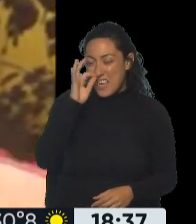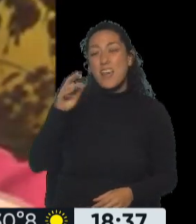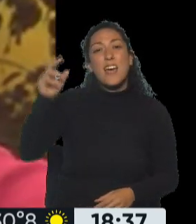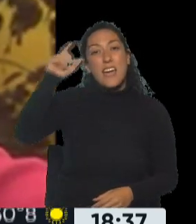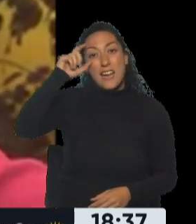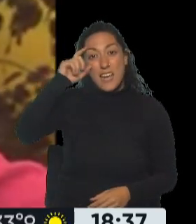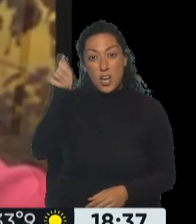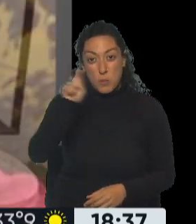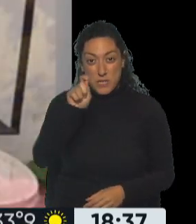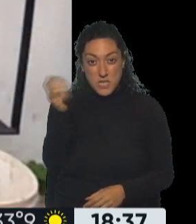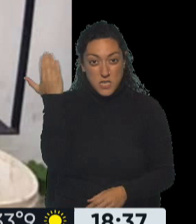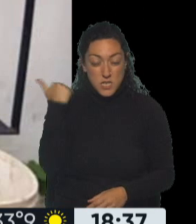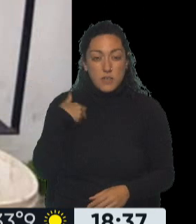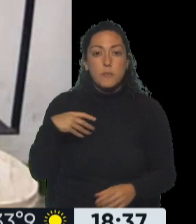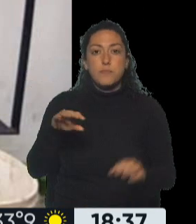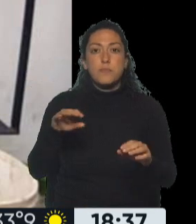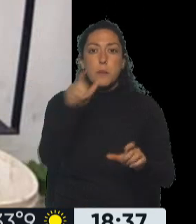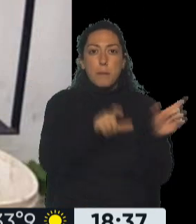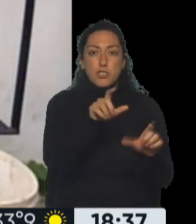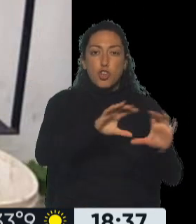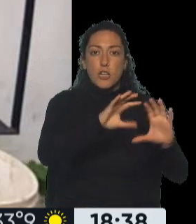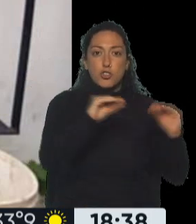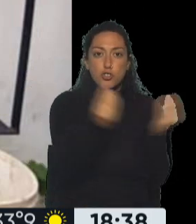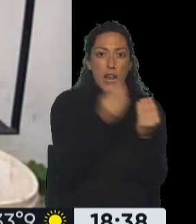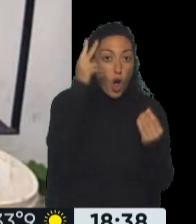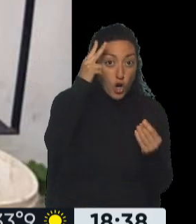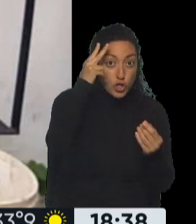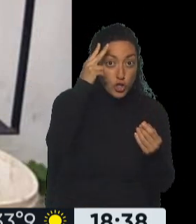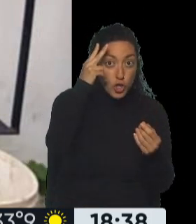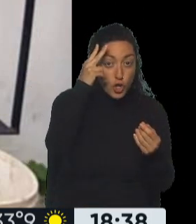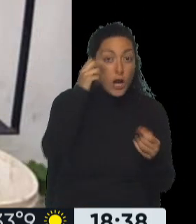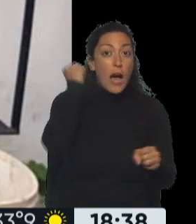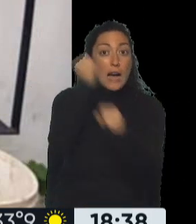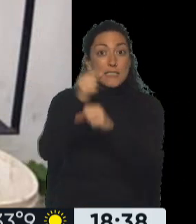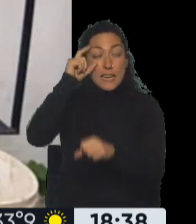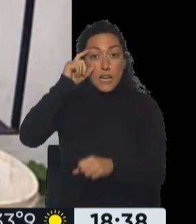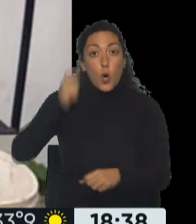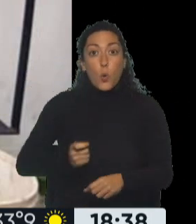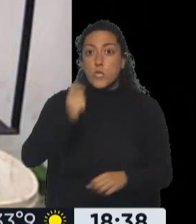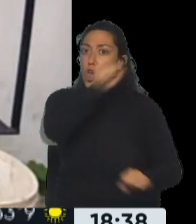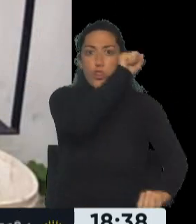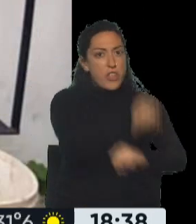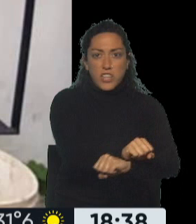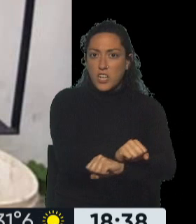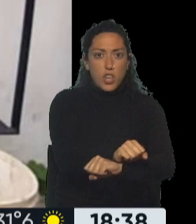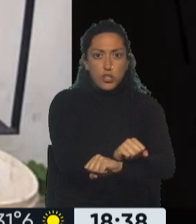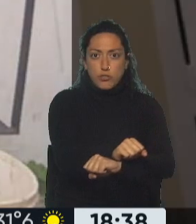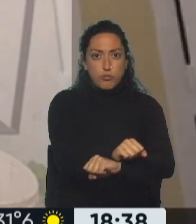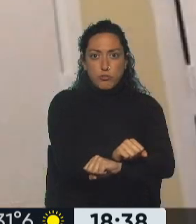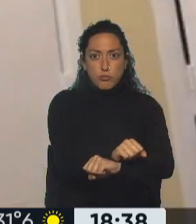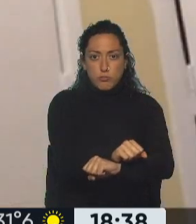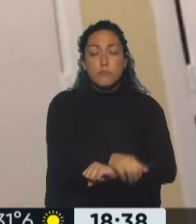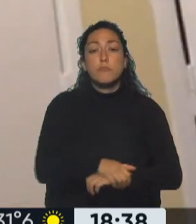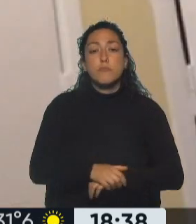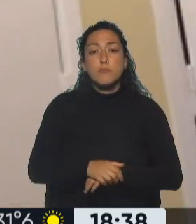llegar los 8 en condición de detenidos al juicio que, insisto, a partir de este fallo de la Suprema Corte